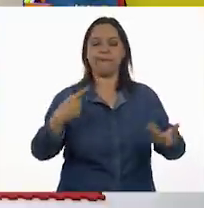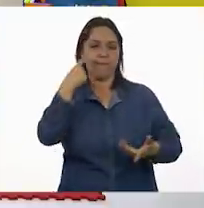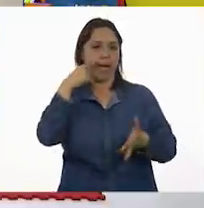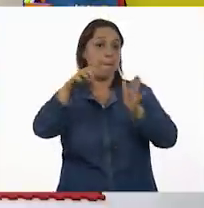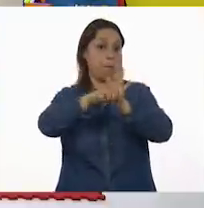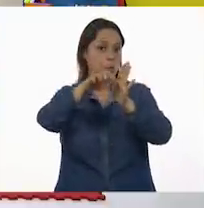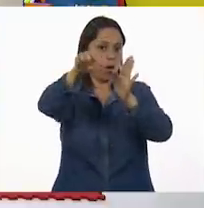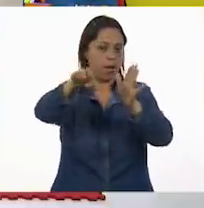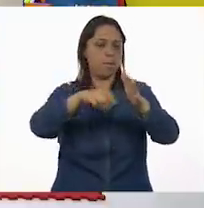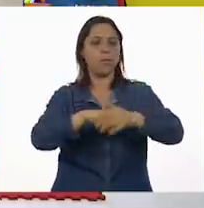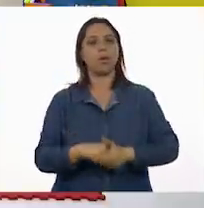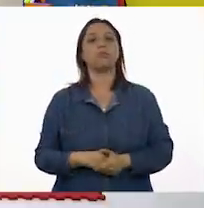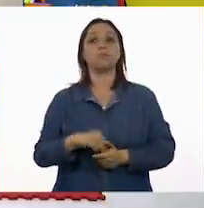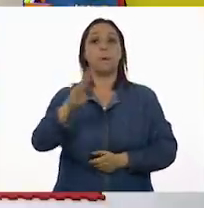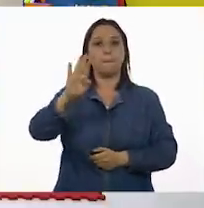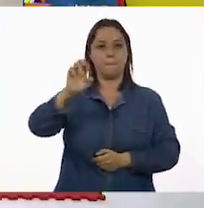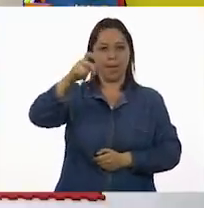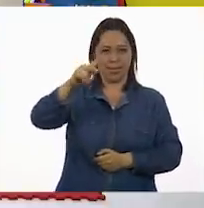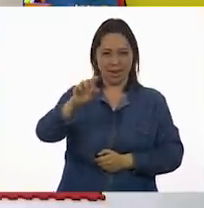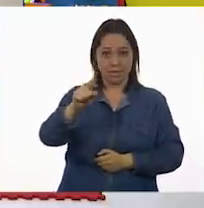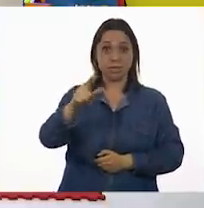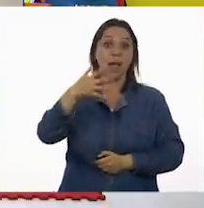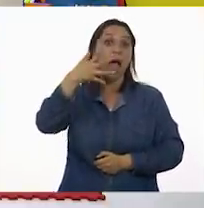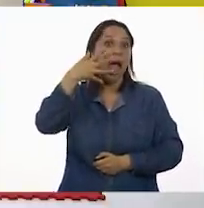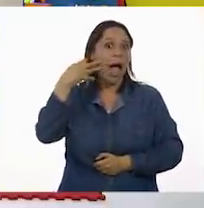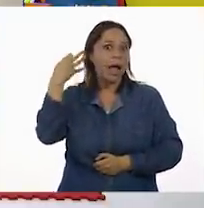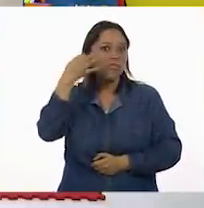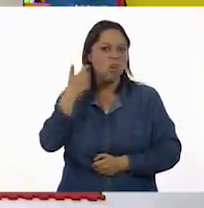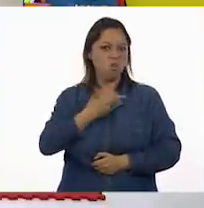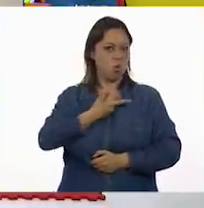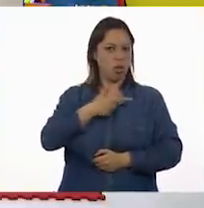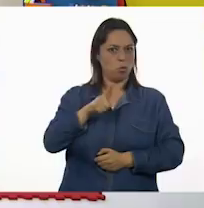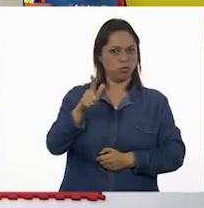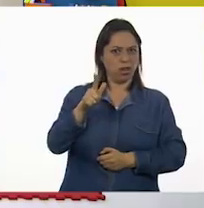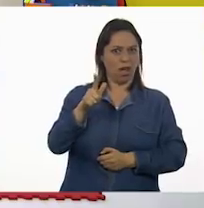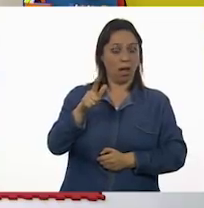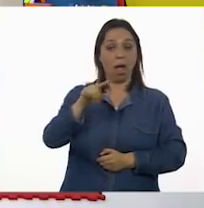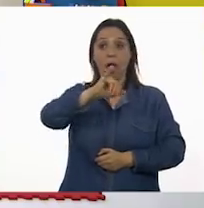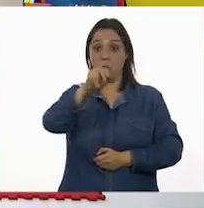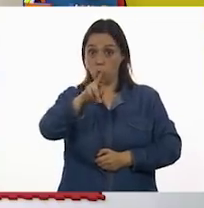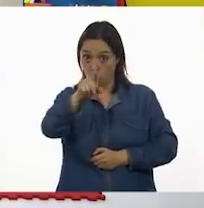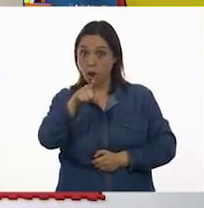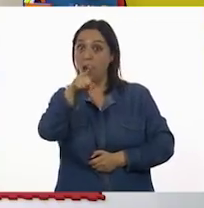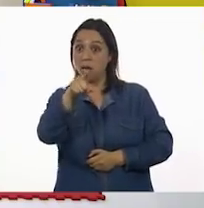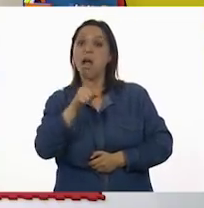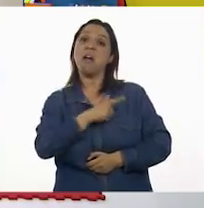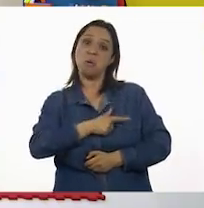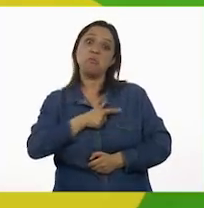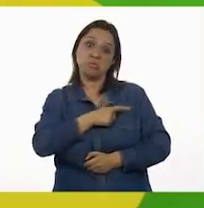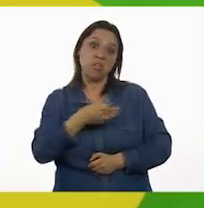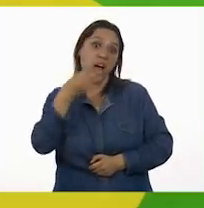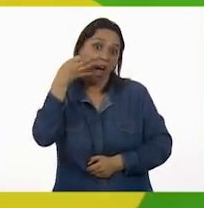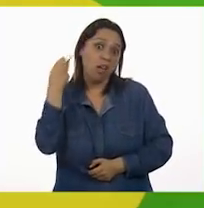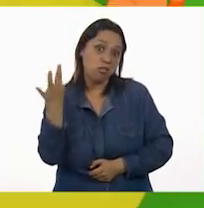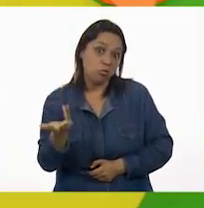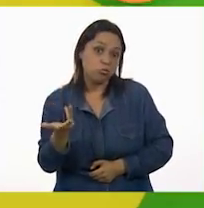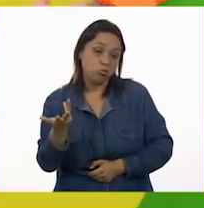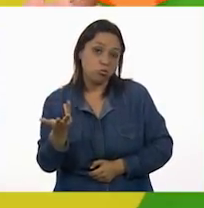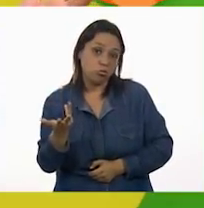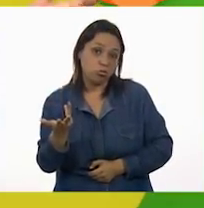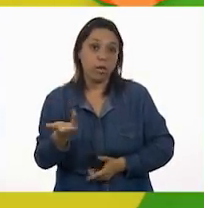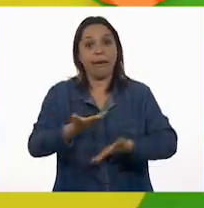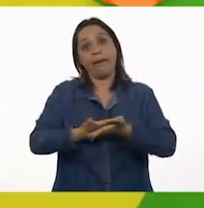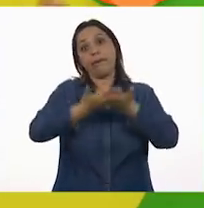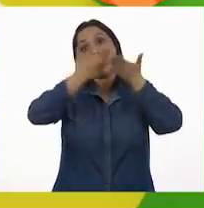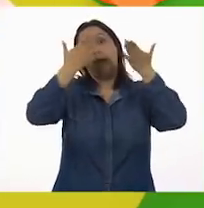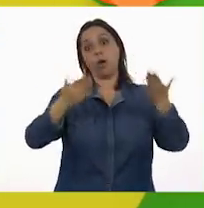ejemplo, a Beatriz no le gustan los gatos, igual que a mí. Y a Julia sí le gustan los gatos. Y ahora